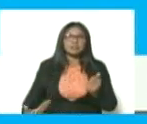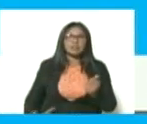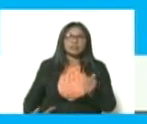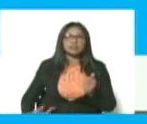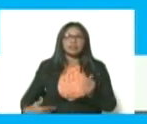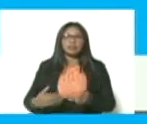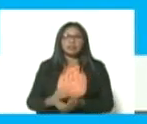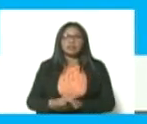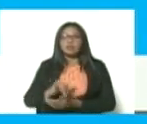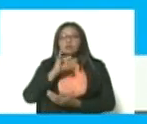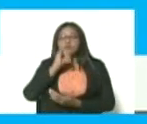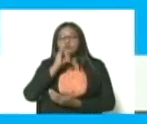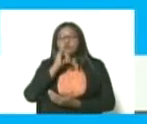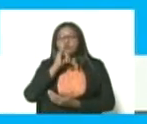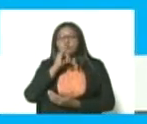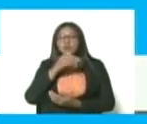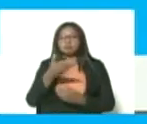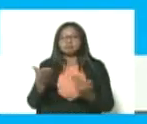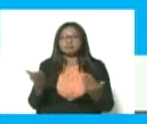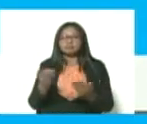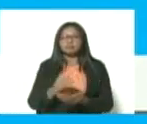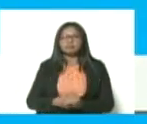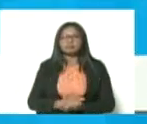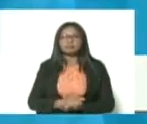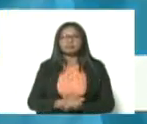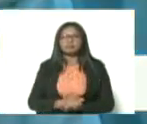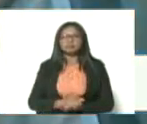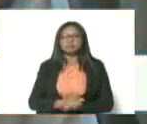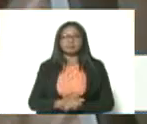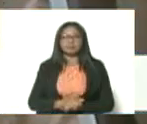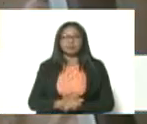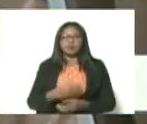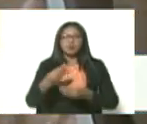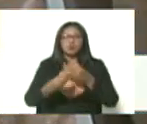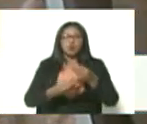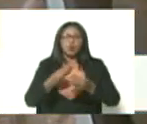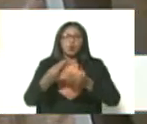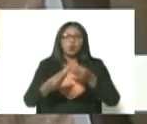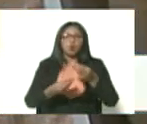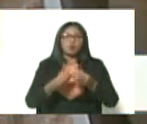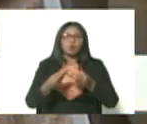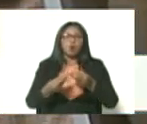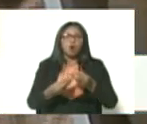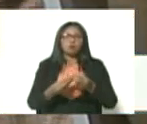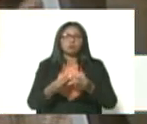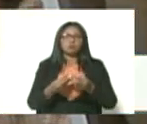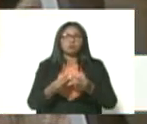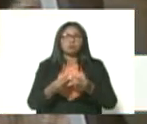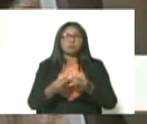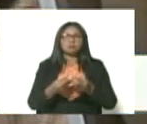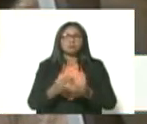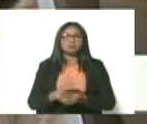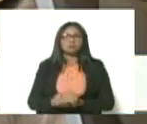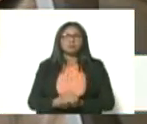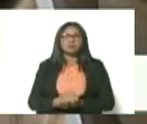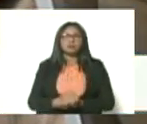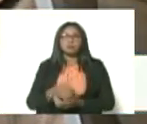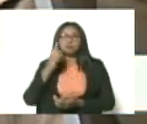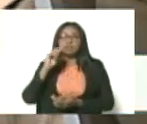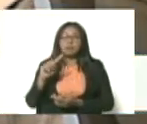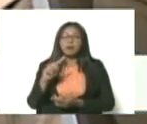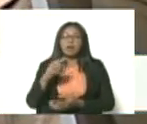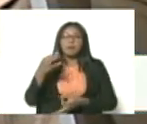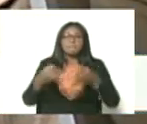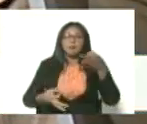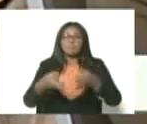bueno, informe a la opinión pública en estos días cómo se encuentra la acusación de Venezuela ante la Corte